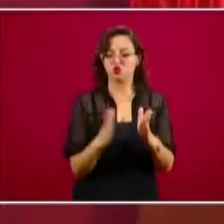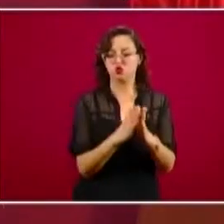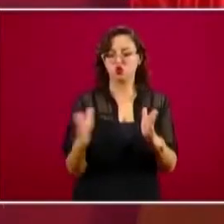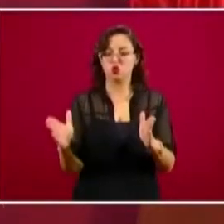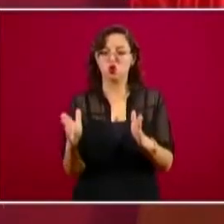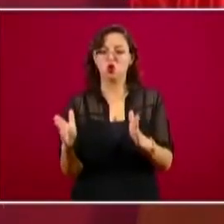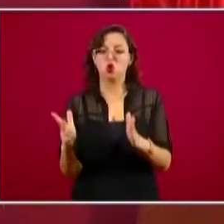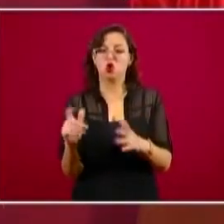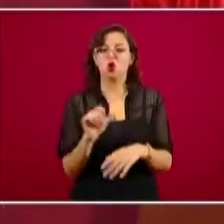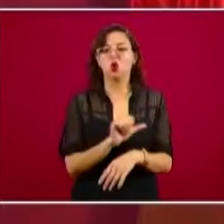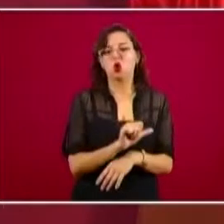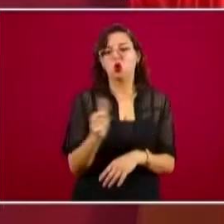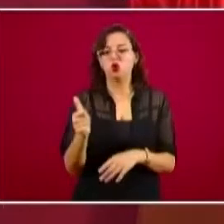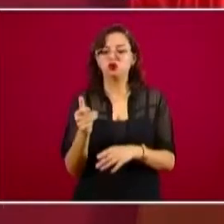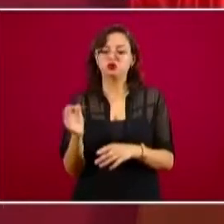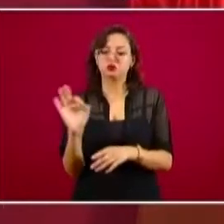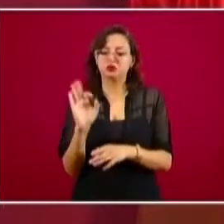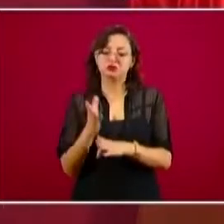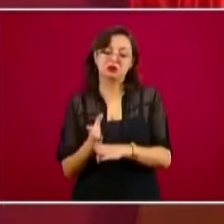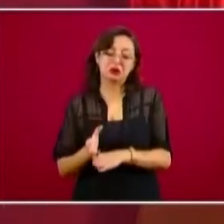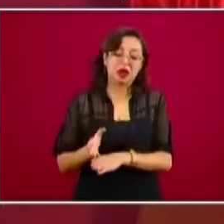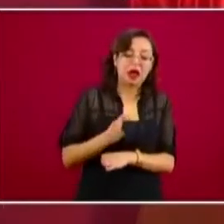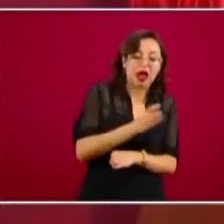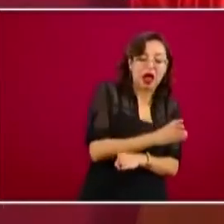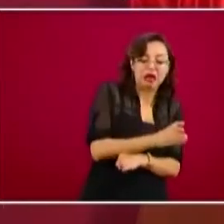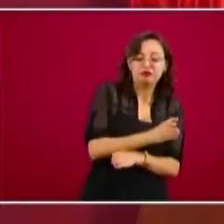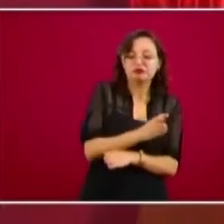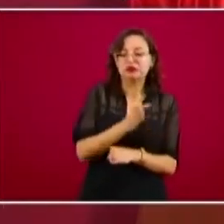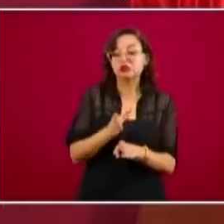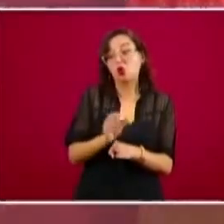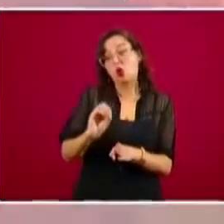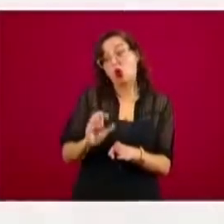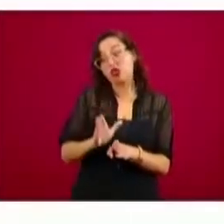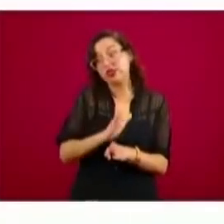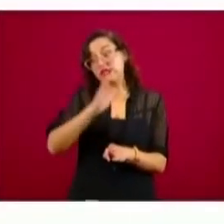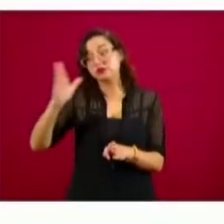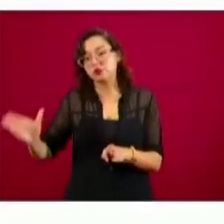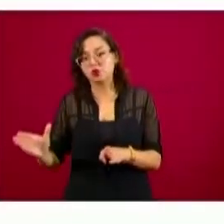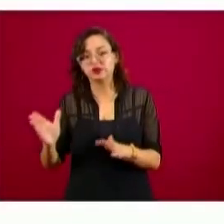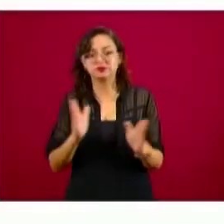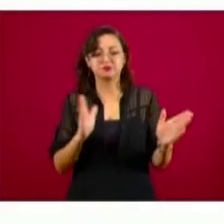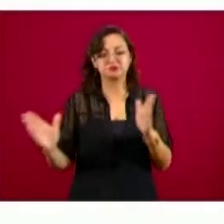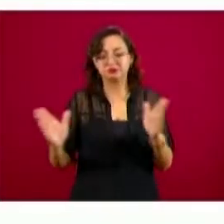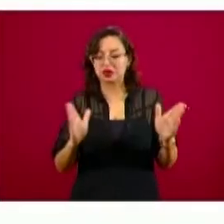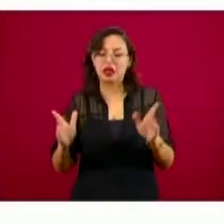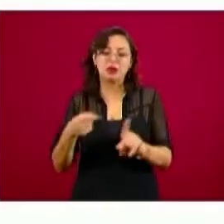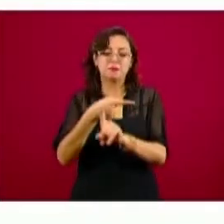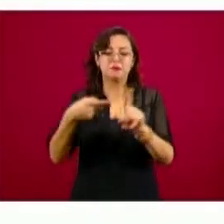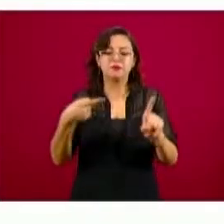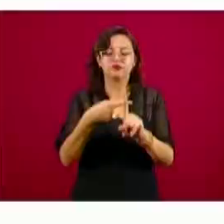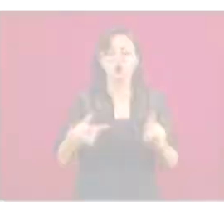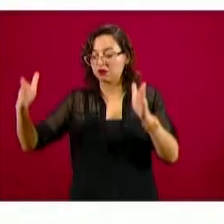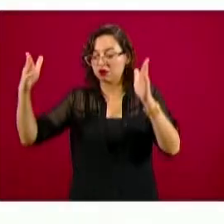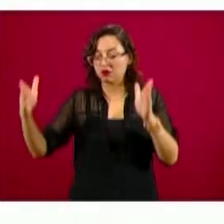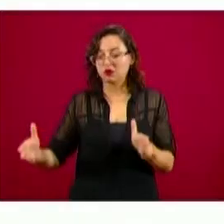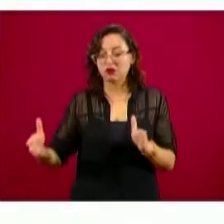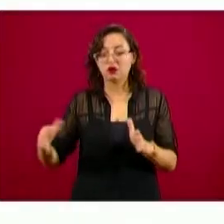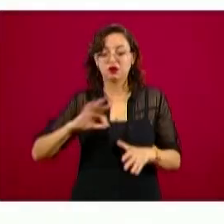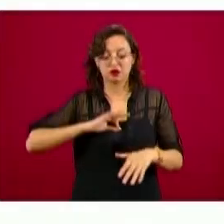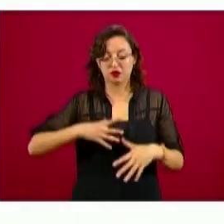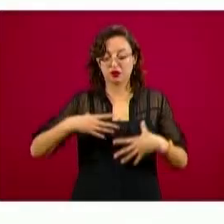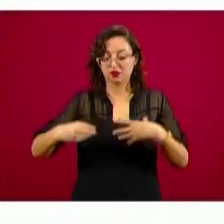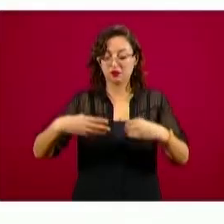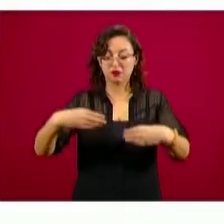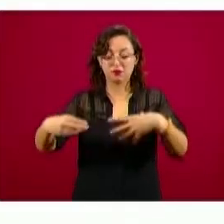optimistas de que fuera antes un poco menos de que fuera después pero hay un punto medio entre el 8 y el 10 de mayo el